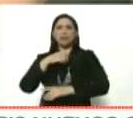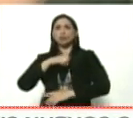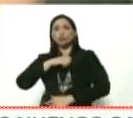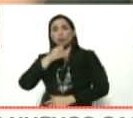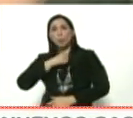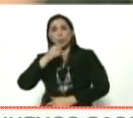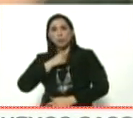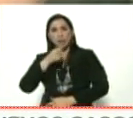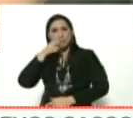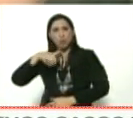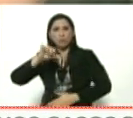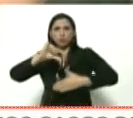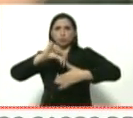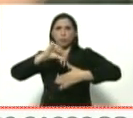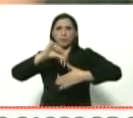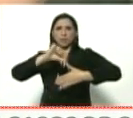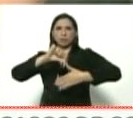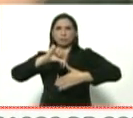pueblo suramericano,